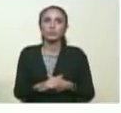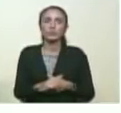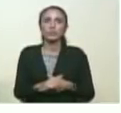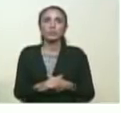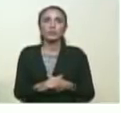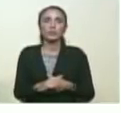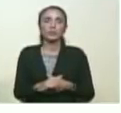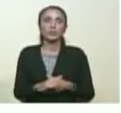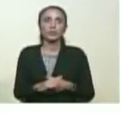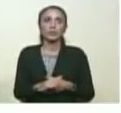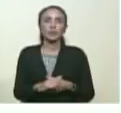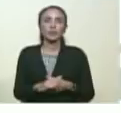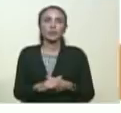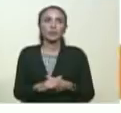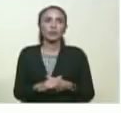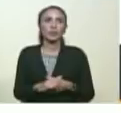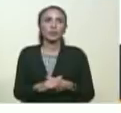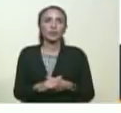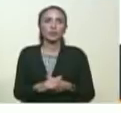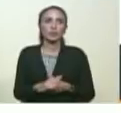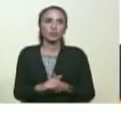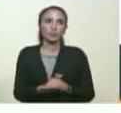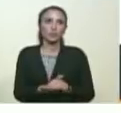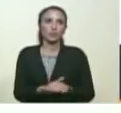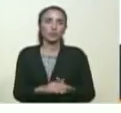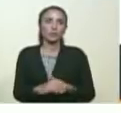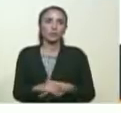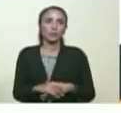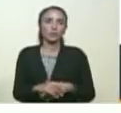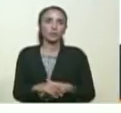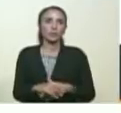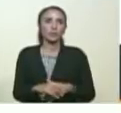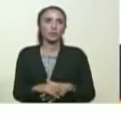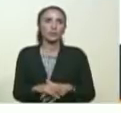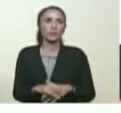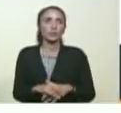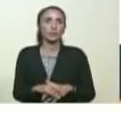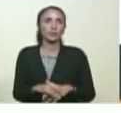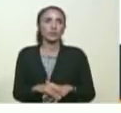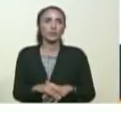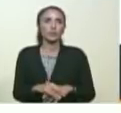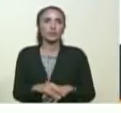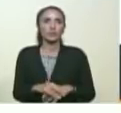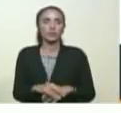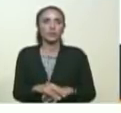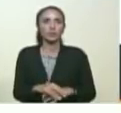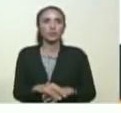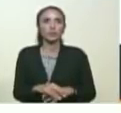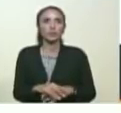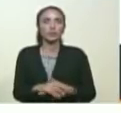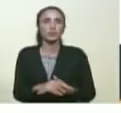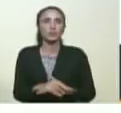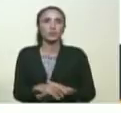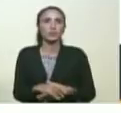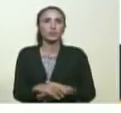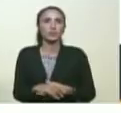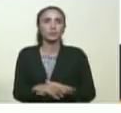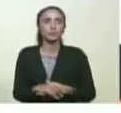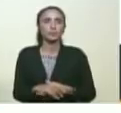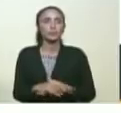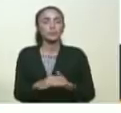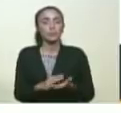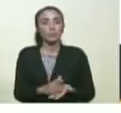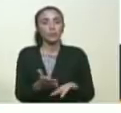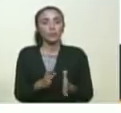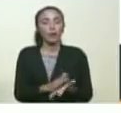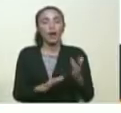encuentro que hizo con los campesinos, que era en la reunión del Petro, perdón, el 100% de pago digital. Ya los